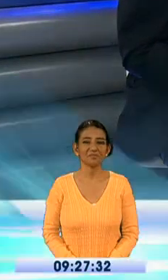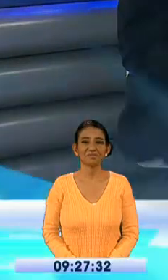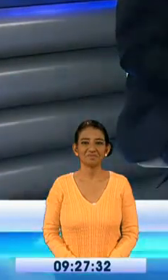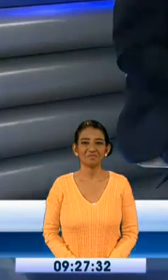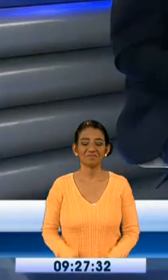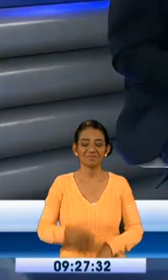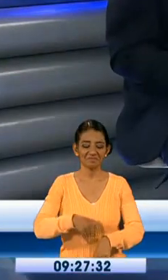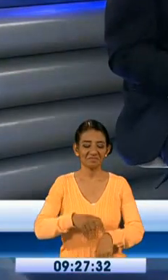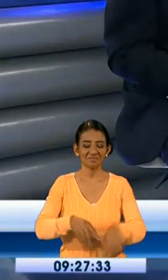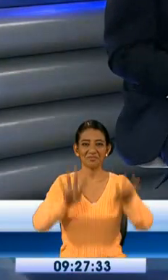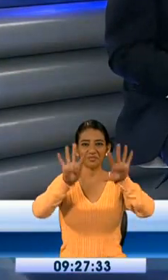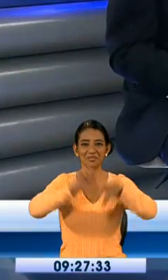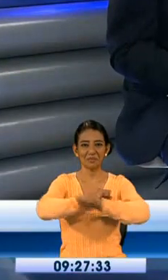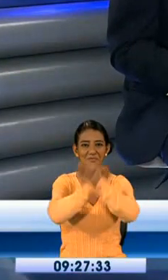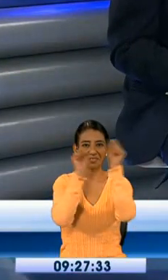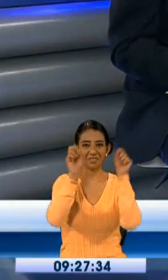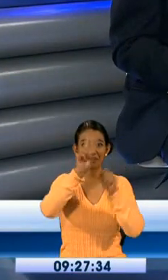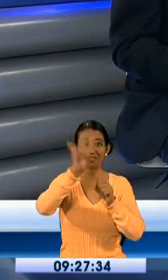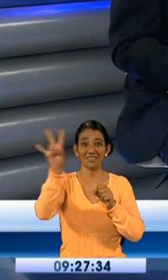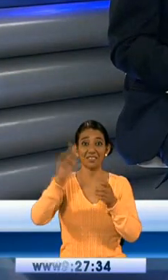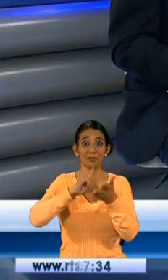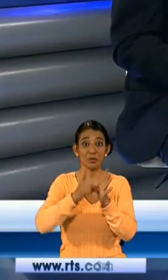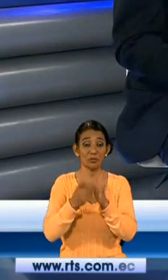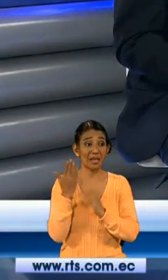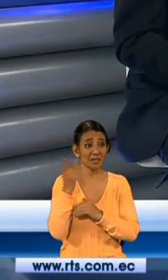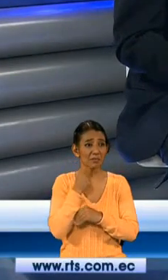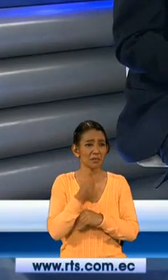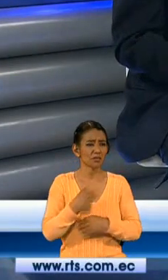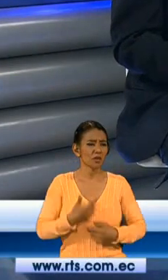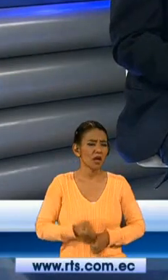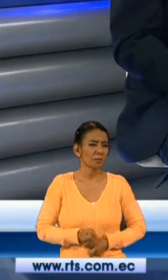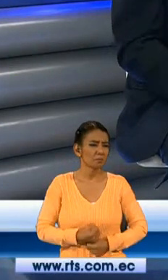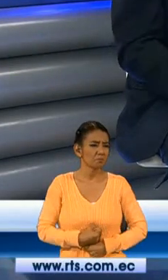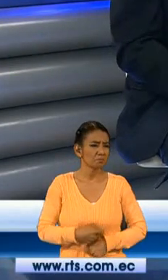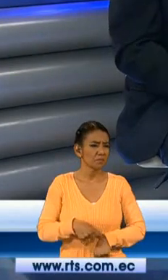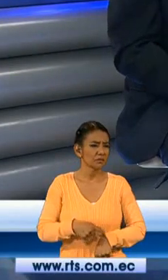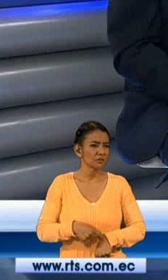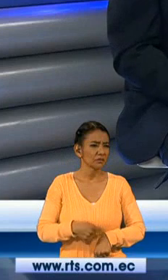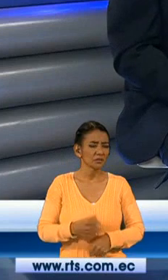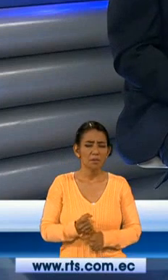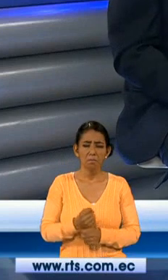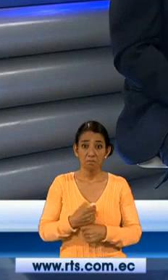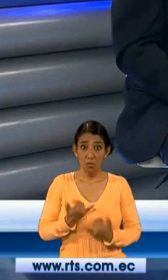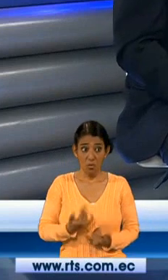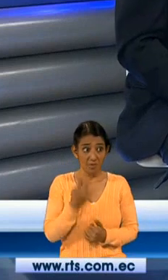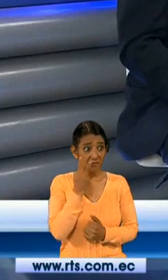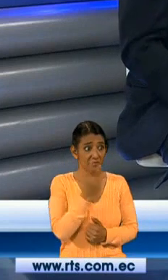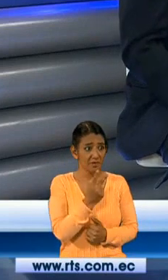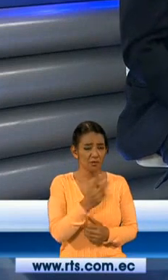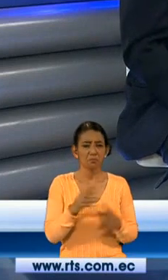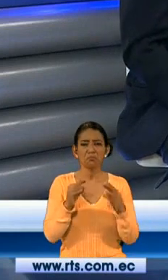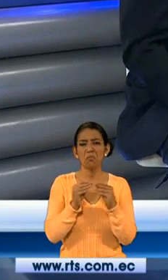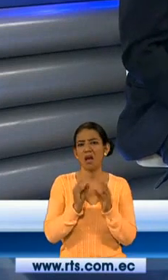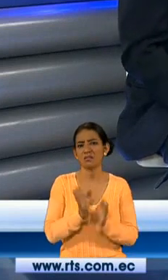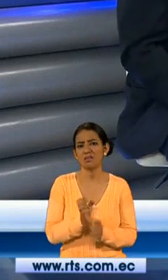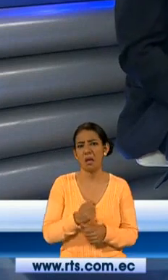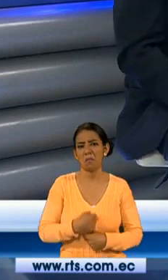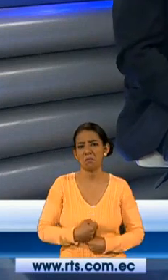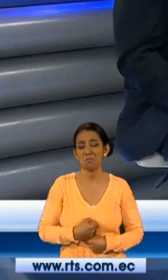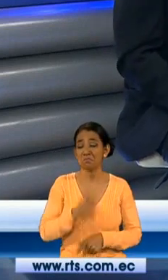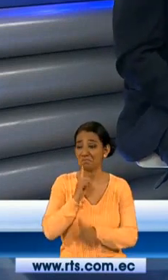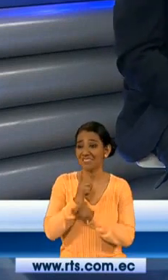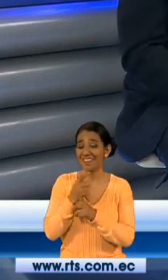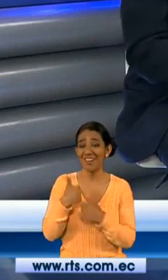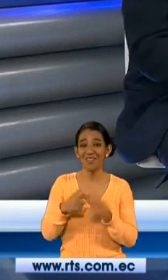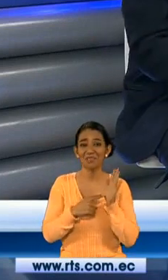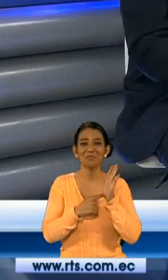Son las 9:27 de la mañana, en su momento le decía a Alison, qué hambre me da esta hora y lo que vamos a ver me da más hambre todavía. Y es que les vamos a